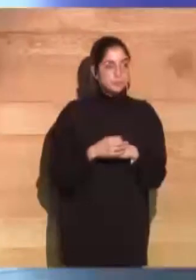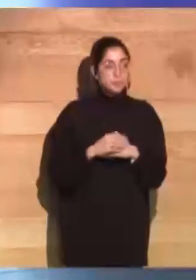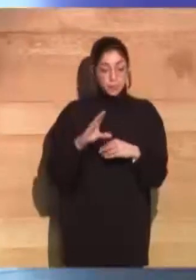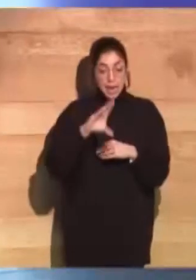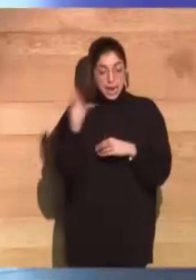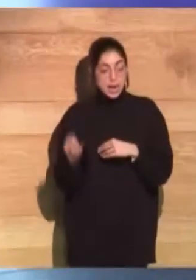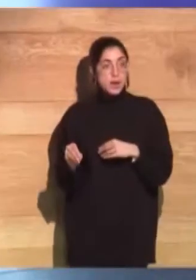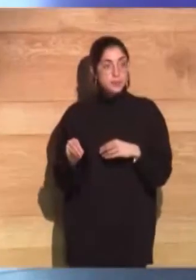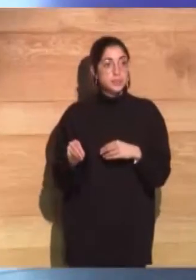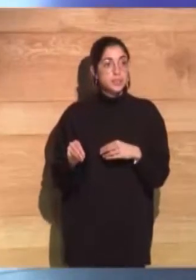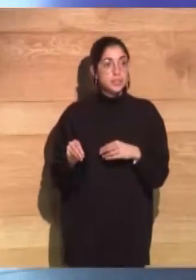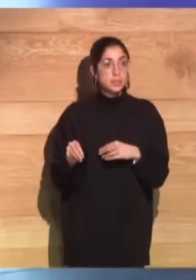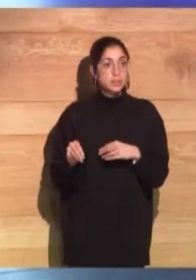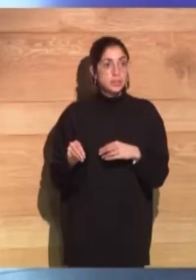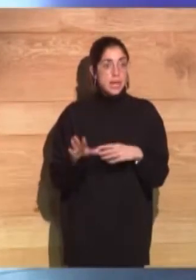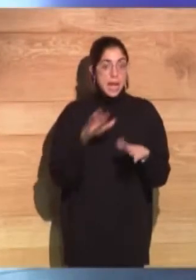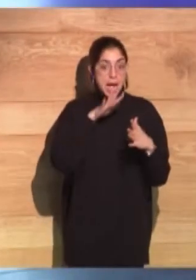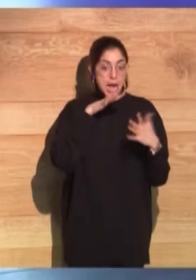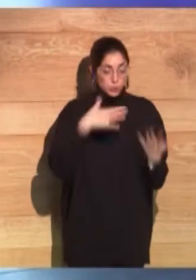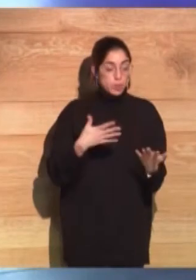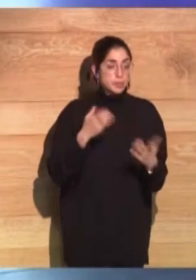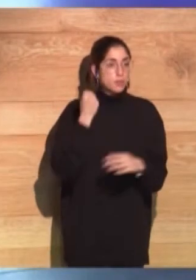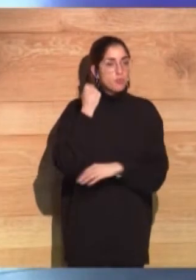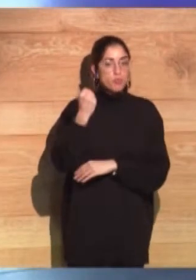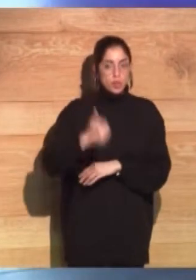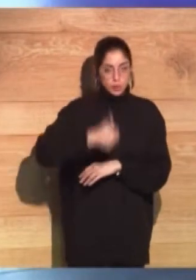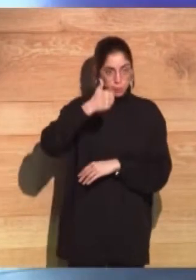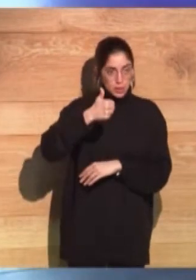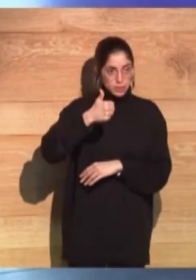África es más fuerte hoy